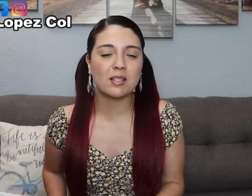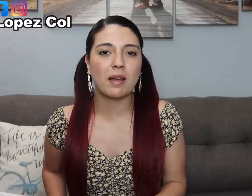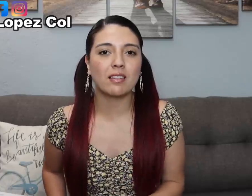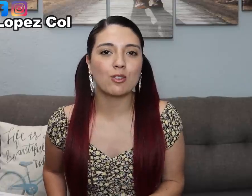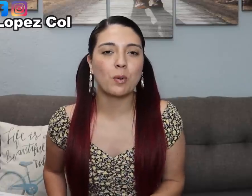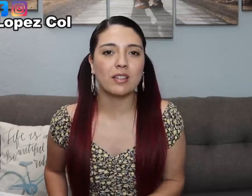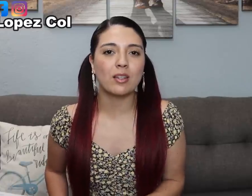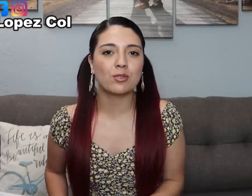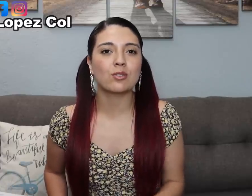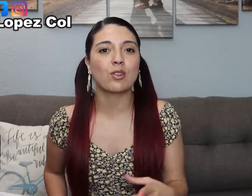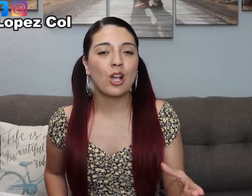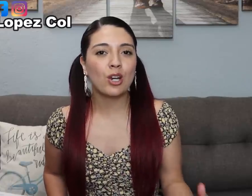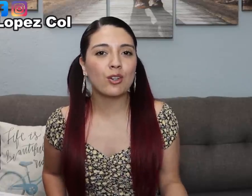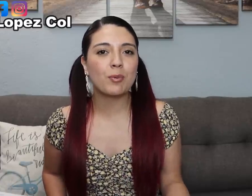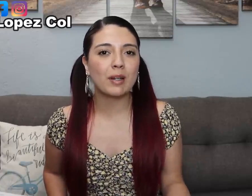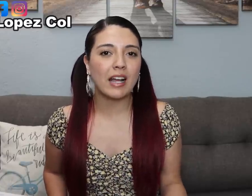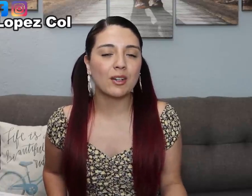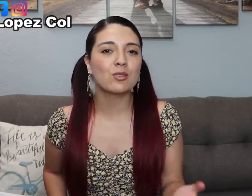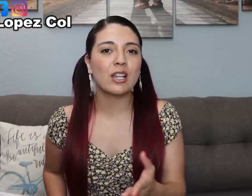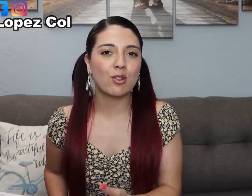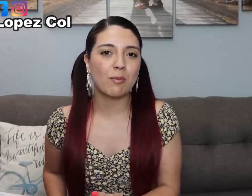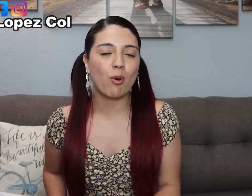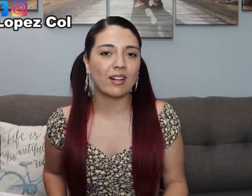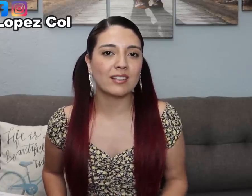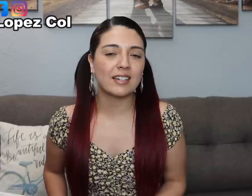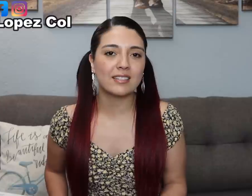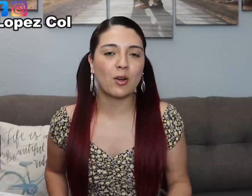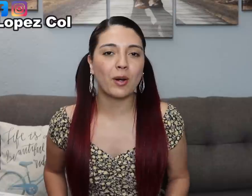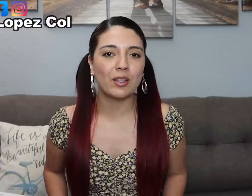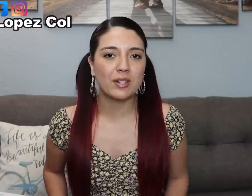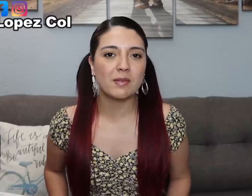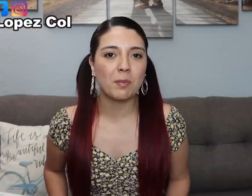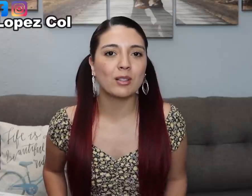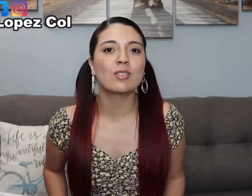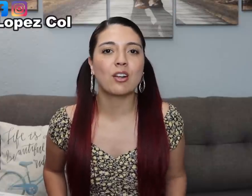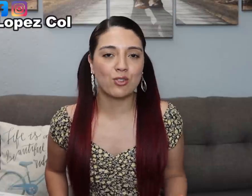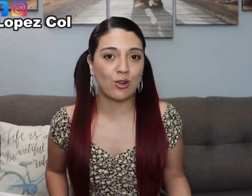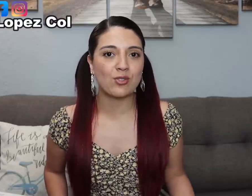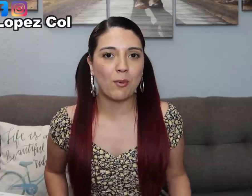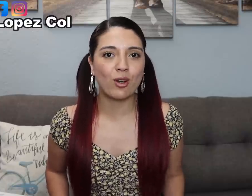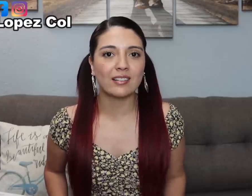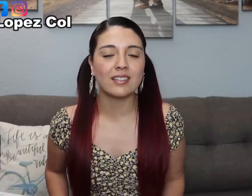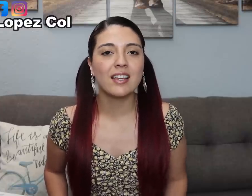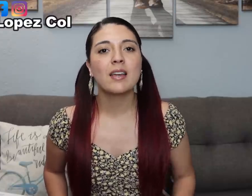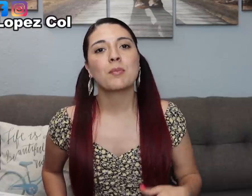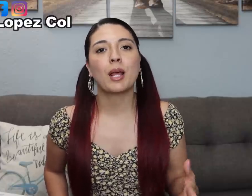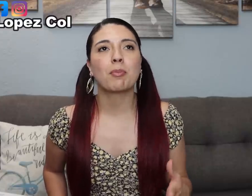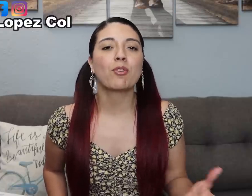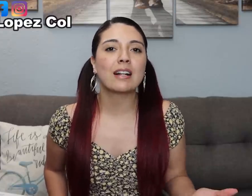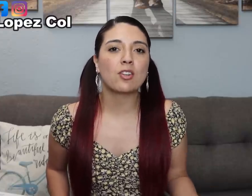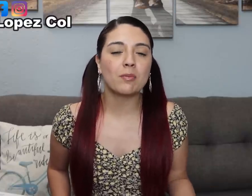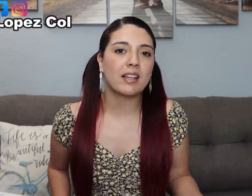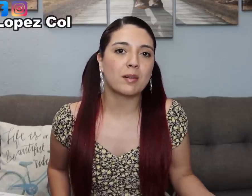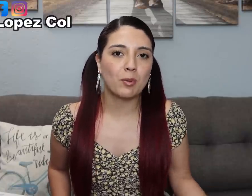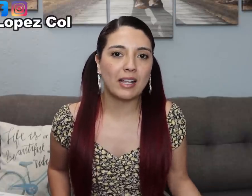dos grandes partidos políticos, que son los republicanos y los demócratas. El que está gobernando en este momento son los demócratas. Por